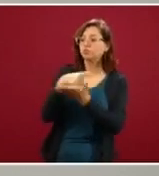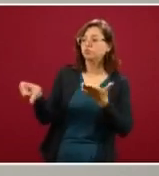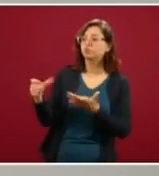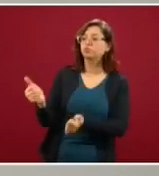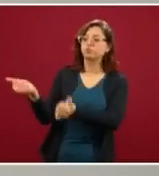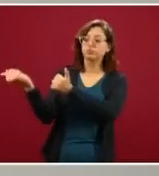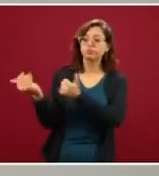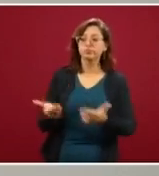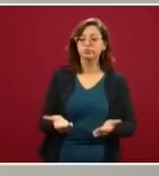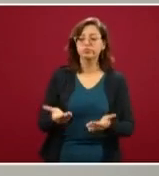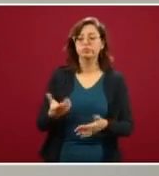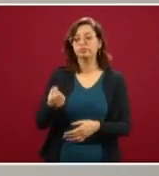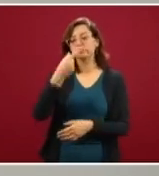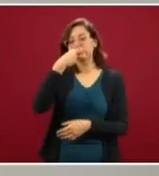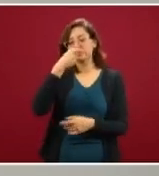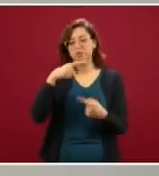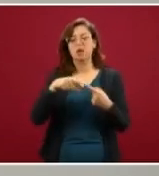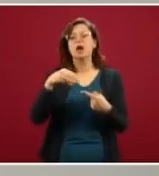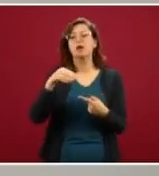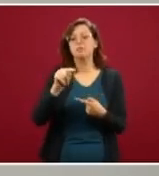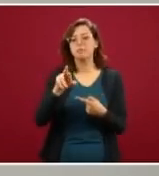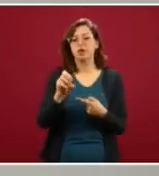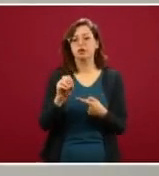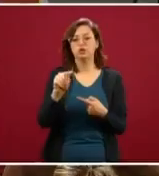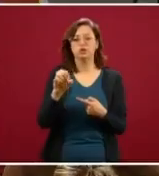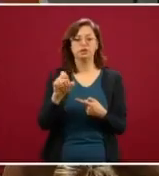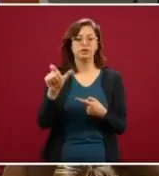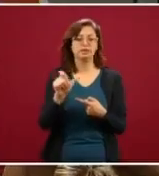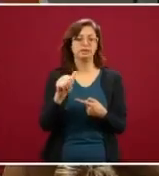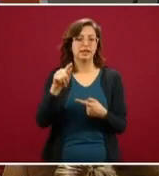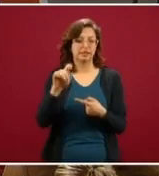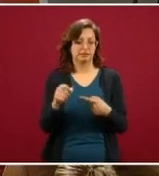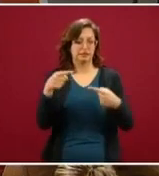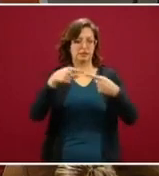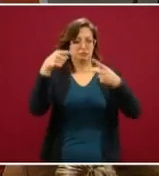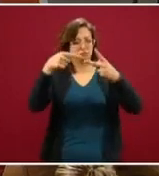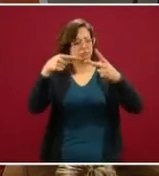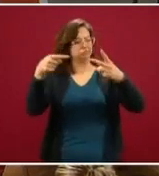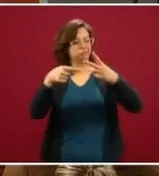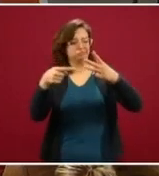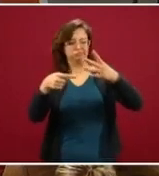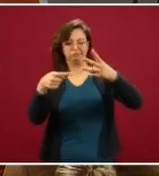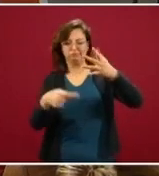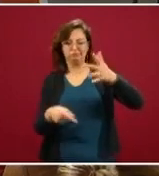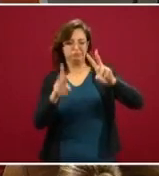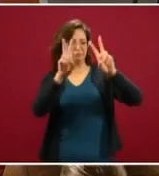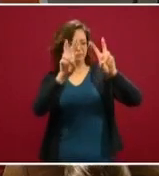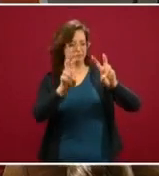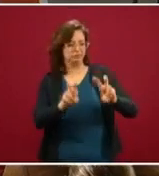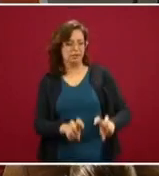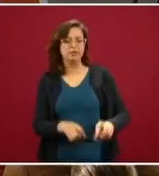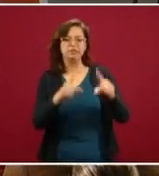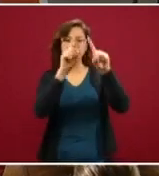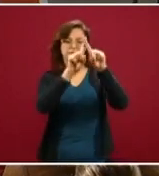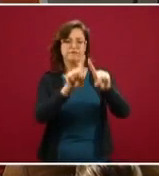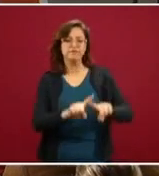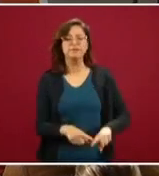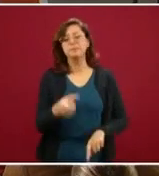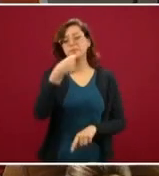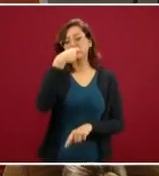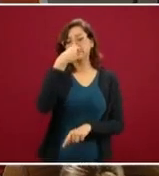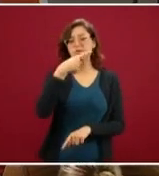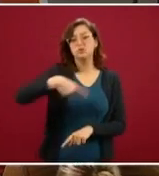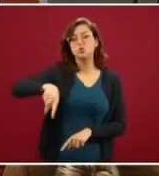de los medicamentos. Incluye el metrotexate, la vincristina, la ifosfamida, la ciclofosfamida y los medicamentos de principal